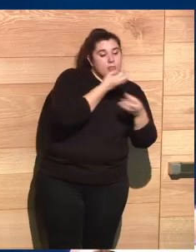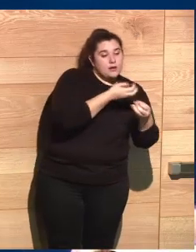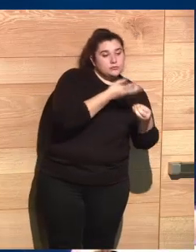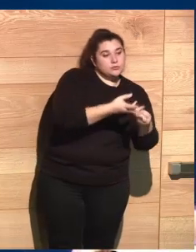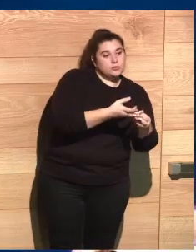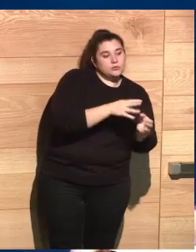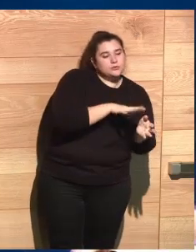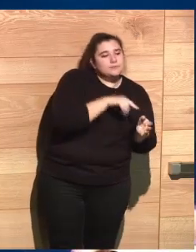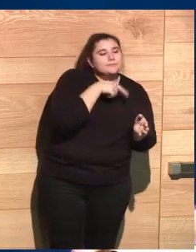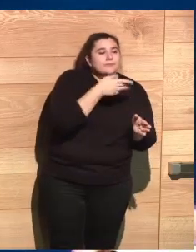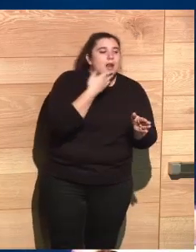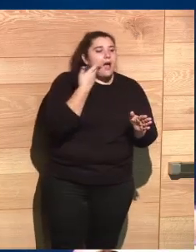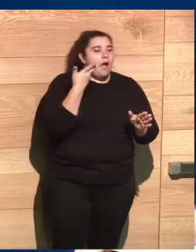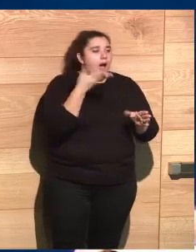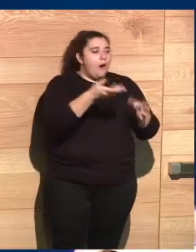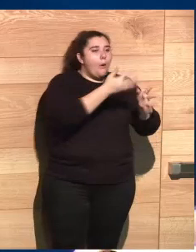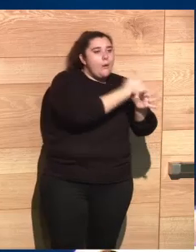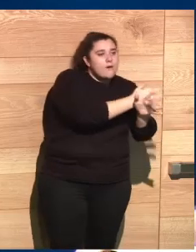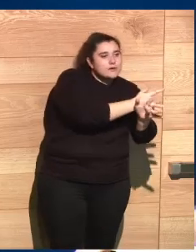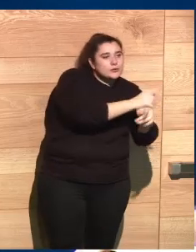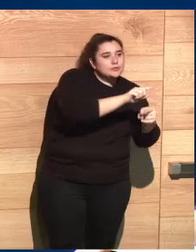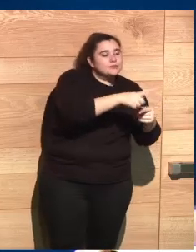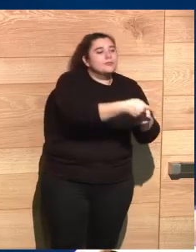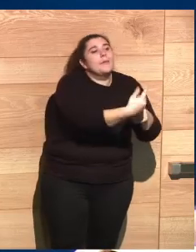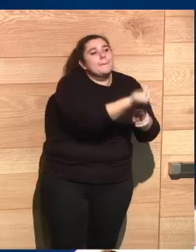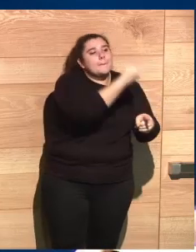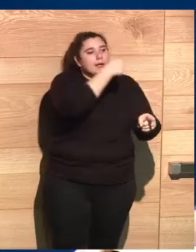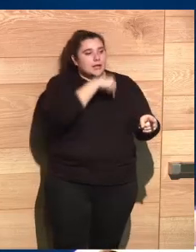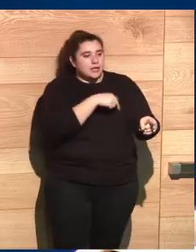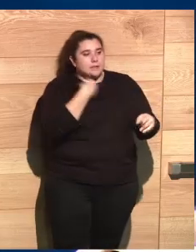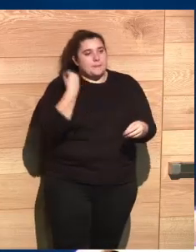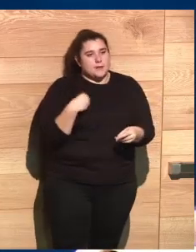datos perfecta, su objetivo no es la extracción de datos, su objetivo es manipular.